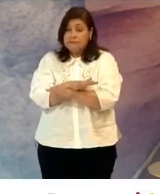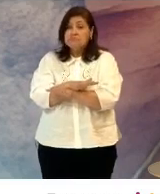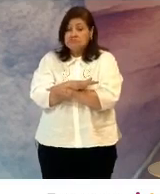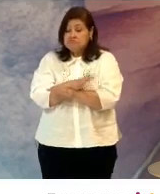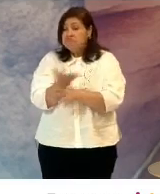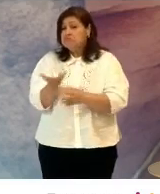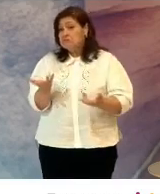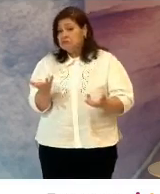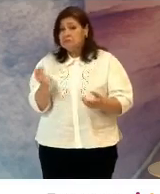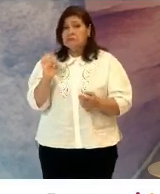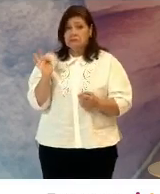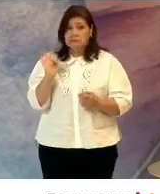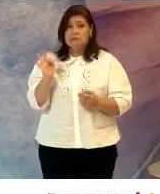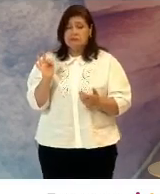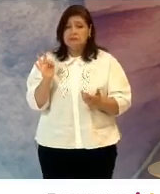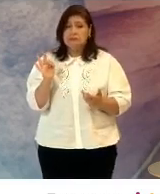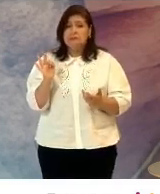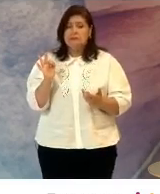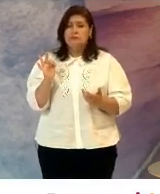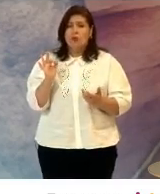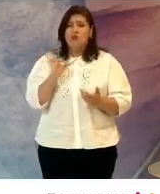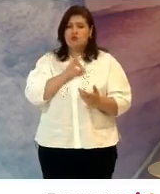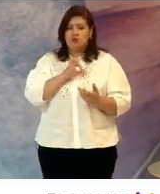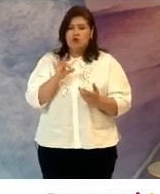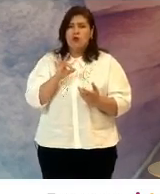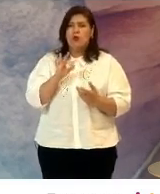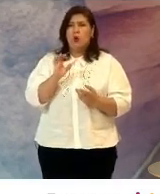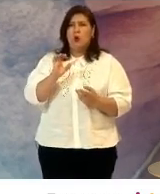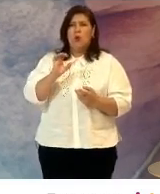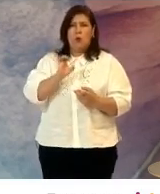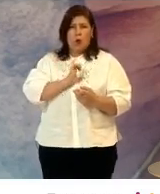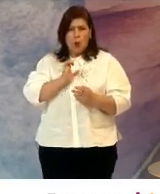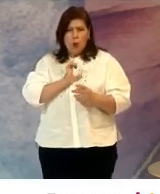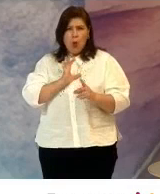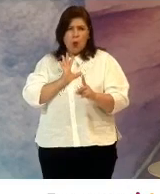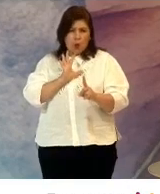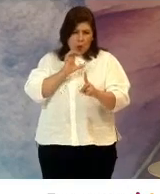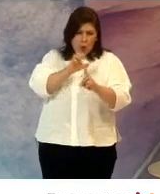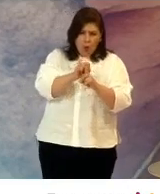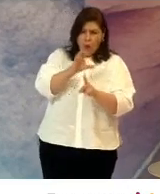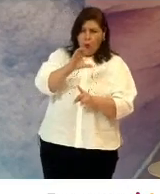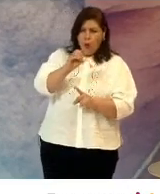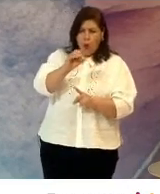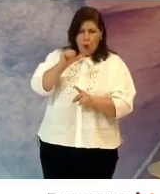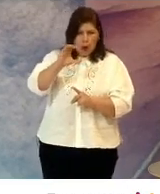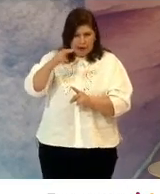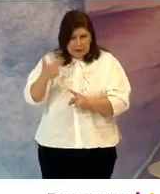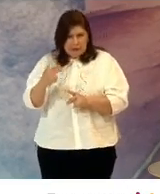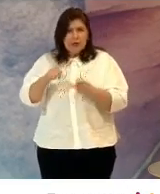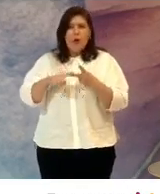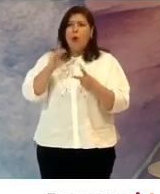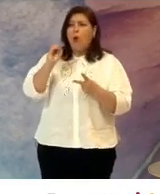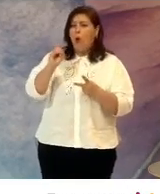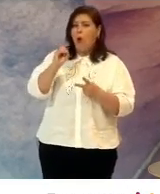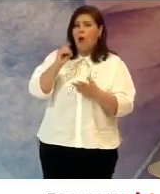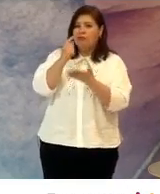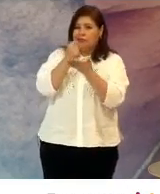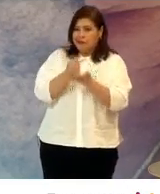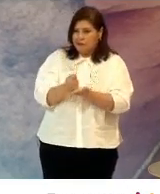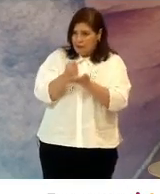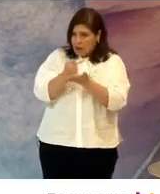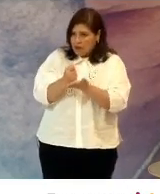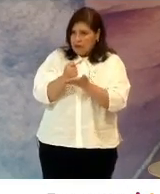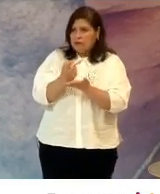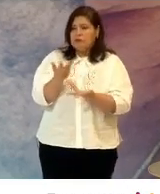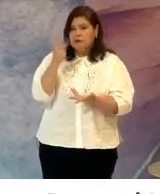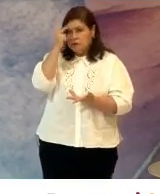quizá pueda conseguir un coach o un terapeuta. Y básicamente se trata